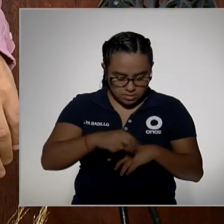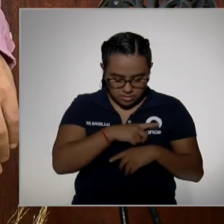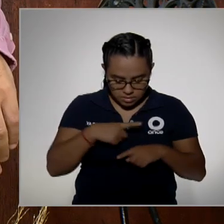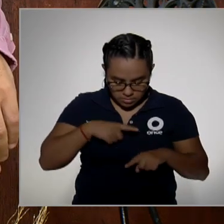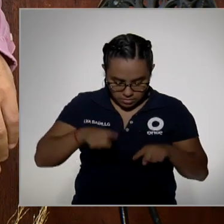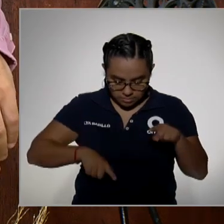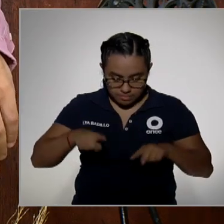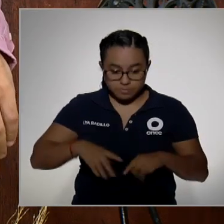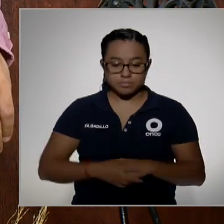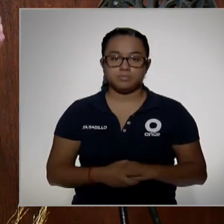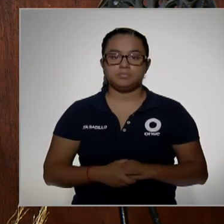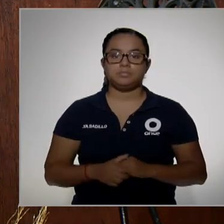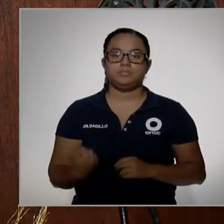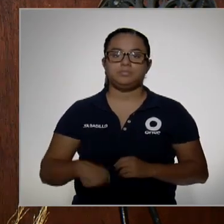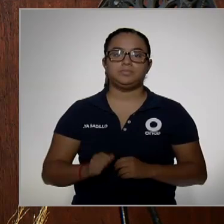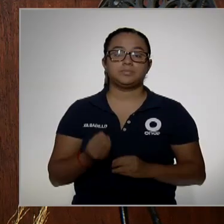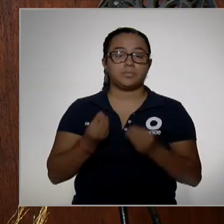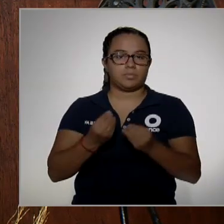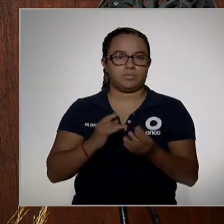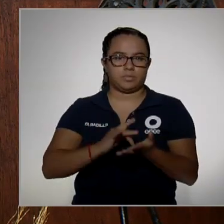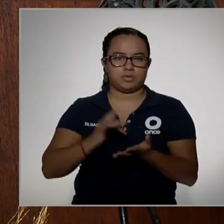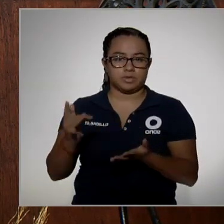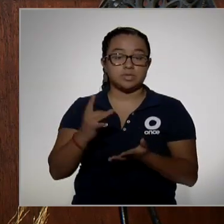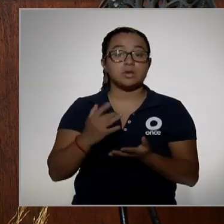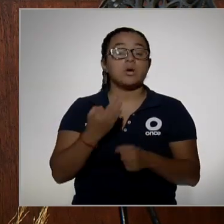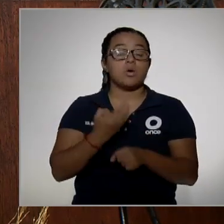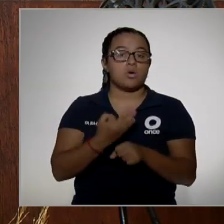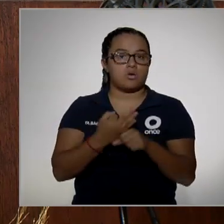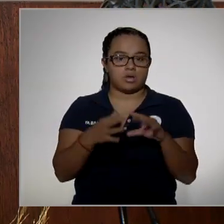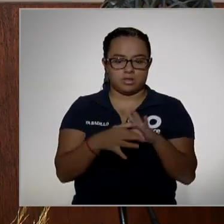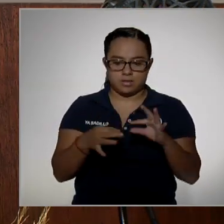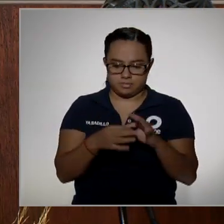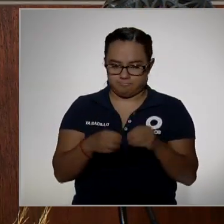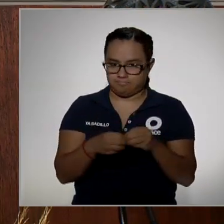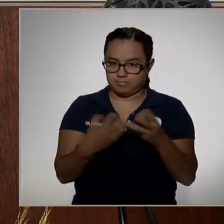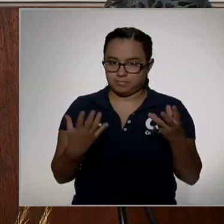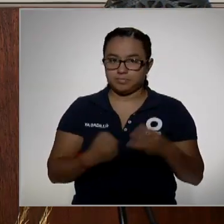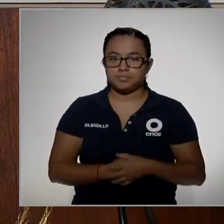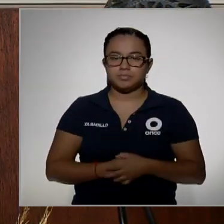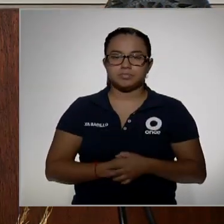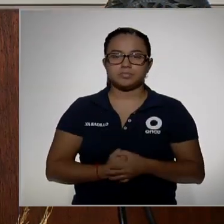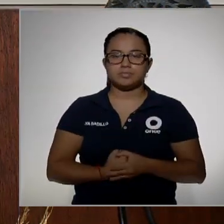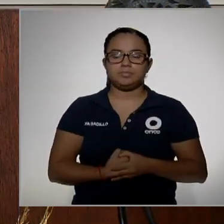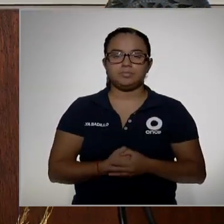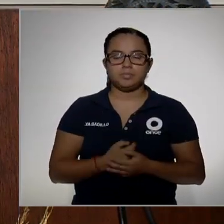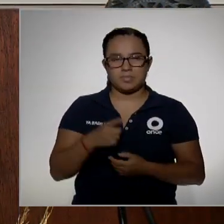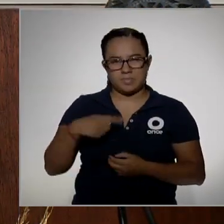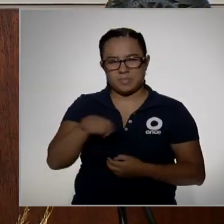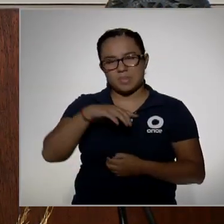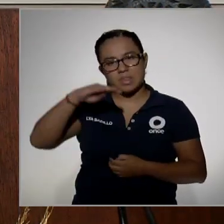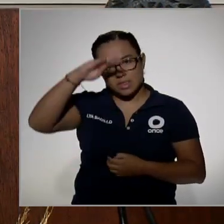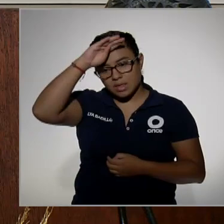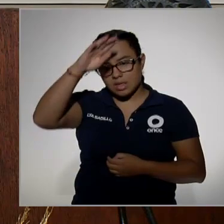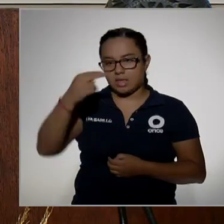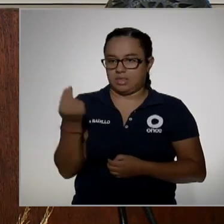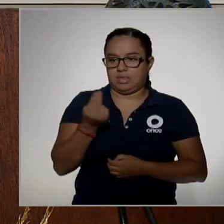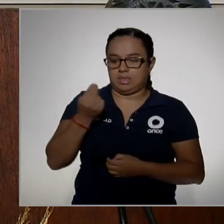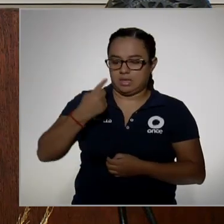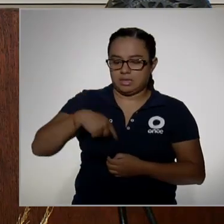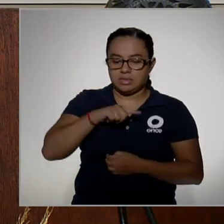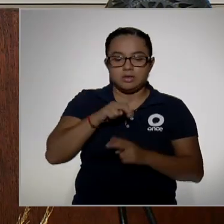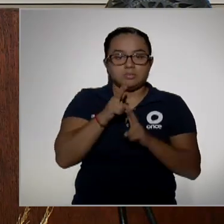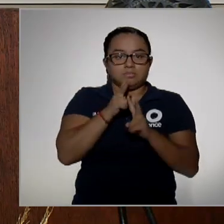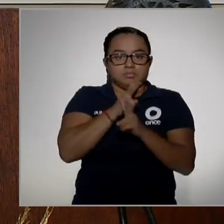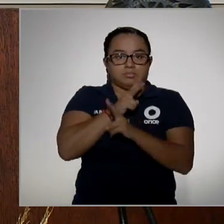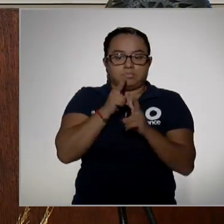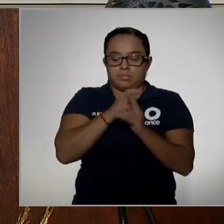muchísimas gracias doctor entonces vamos a dejarlo perfectamente claro pensemos que nosotros todos necesitamos oxígeno es